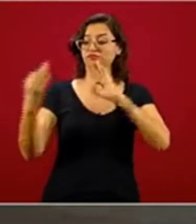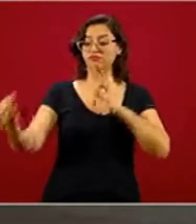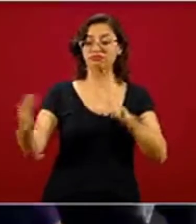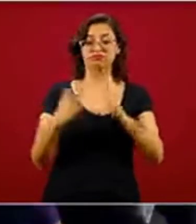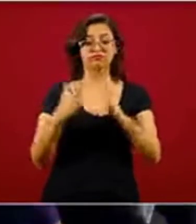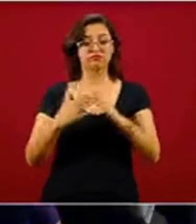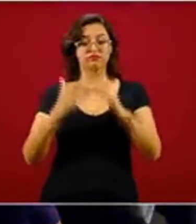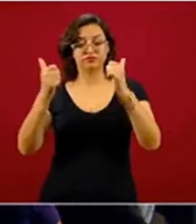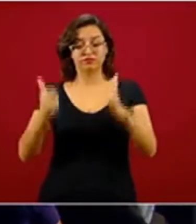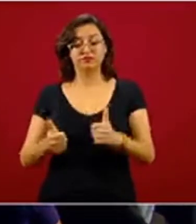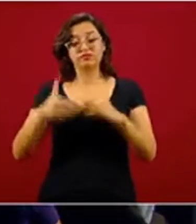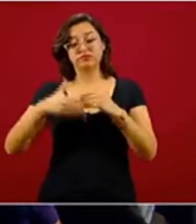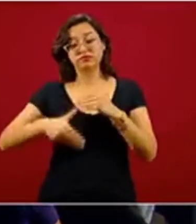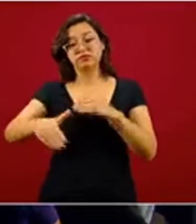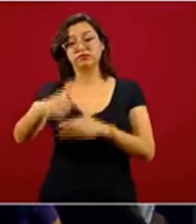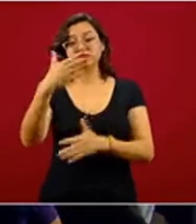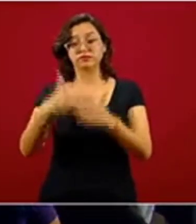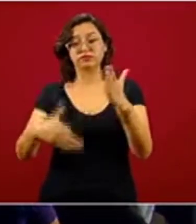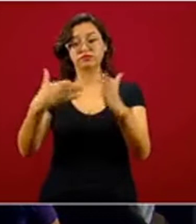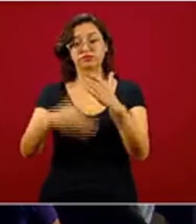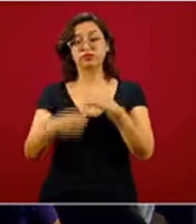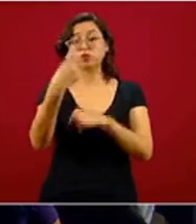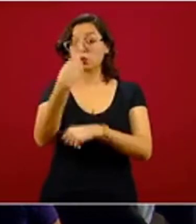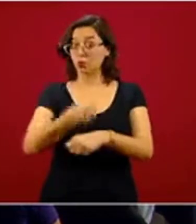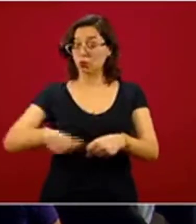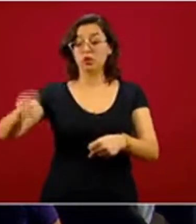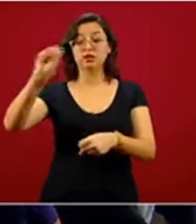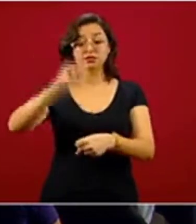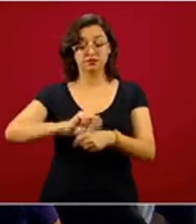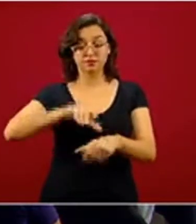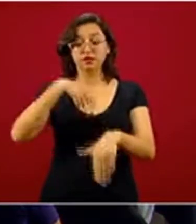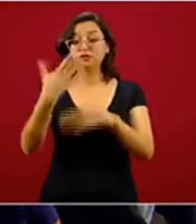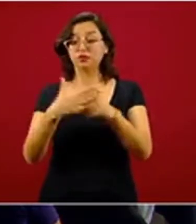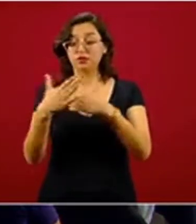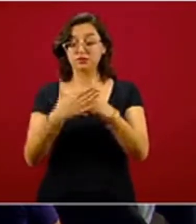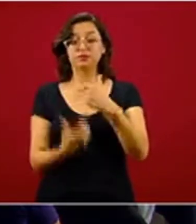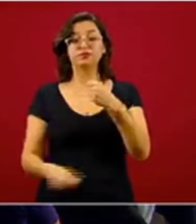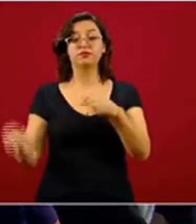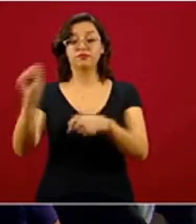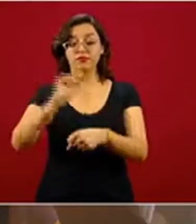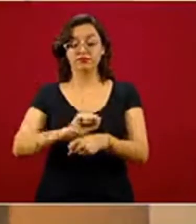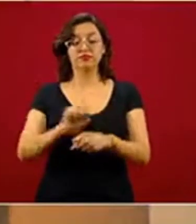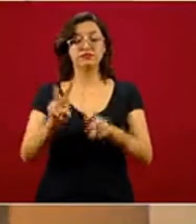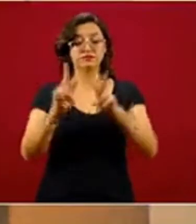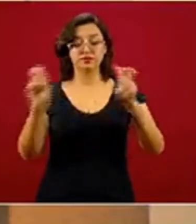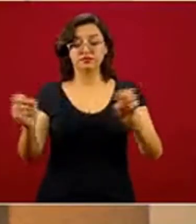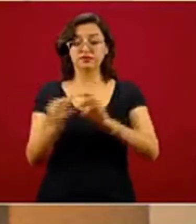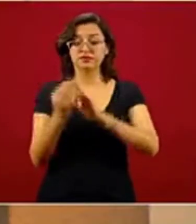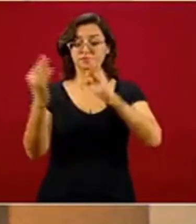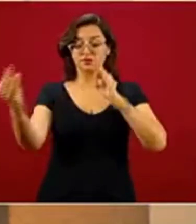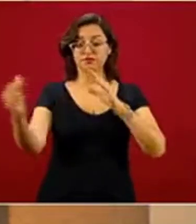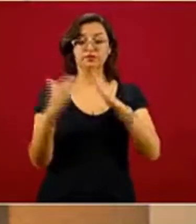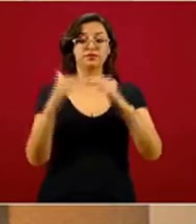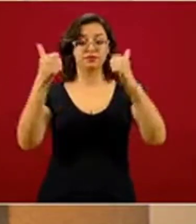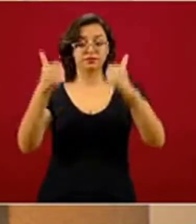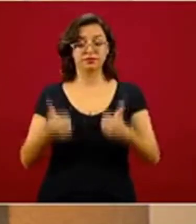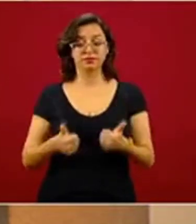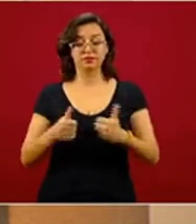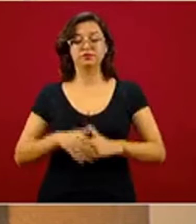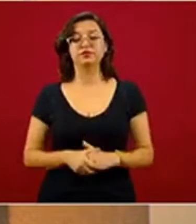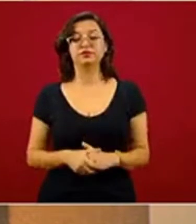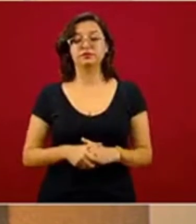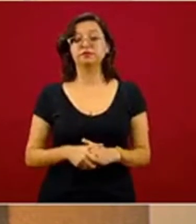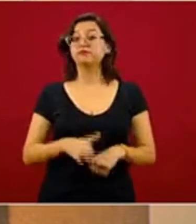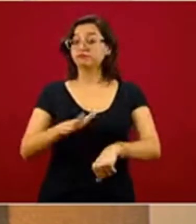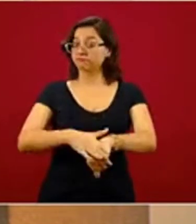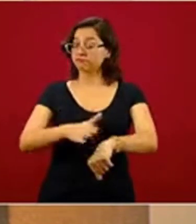Queda todavía una semana completa, que es la siguiente semana de la Jornada Nacional de Sana Distancia,